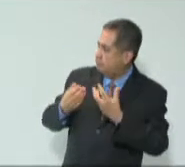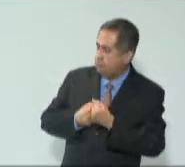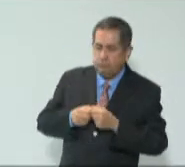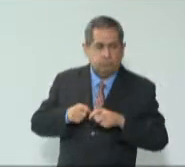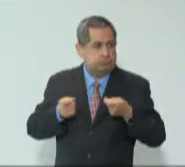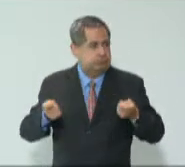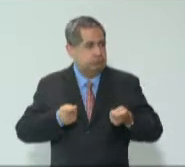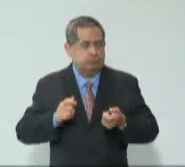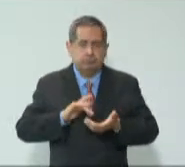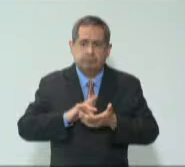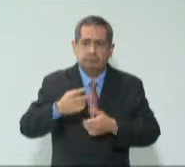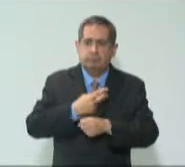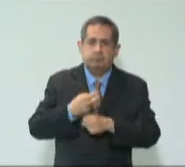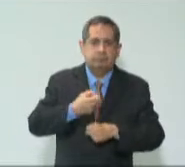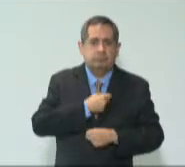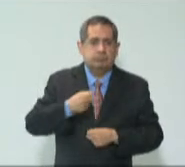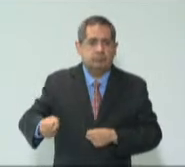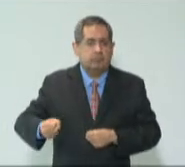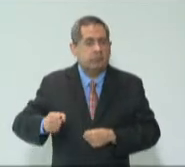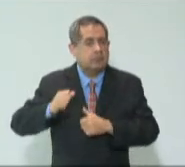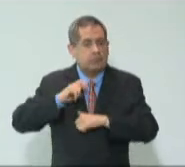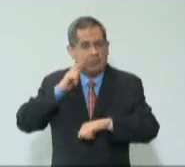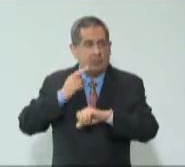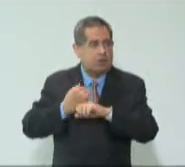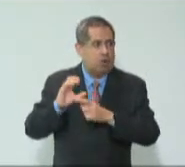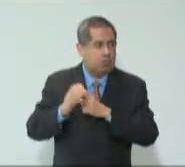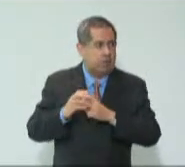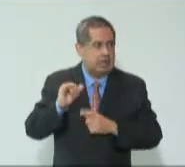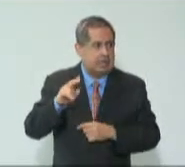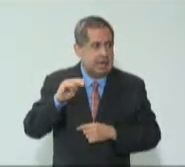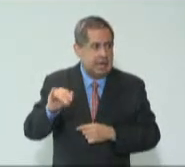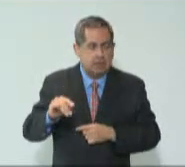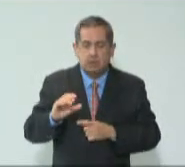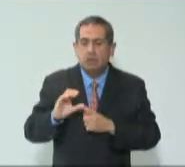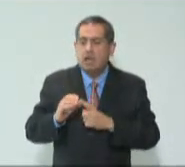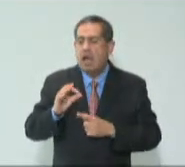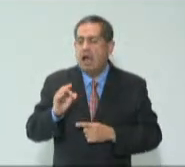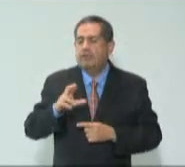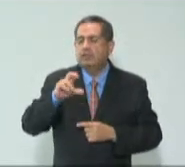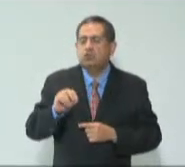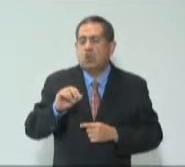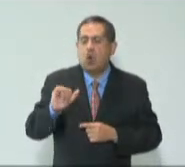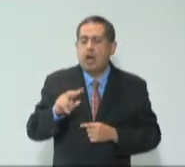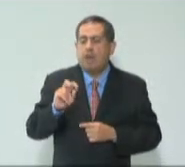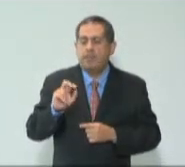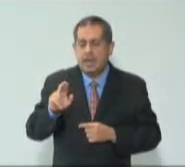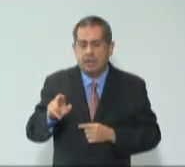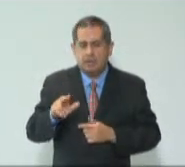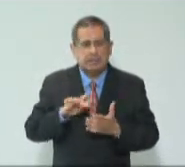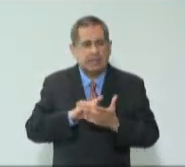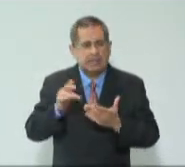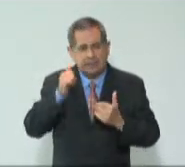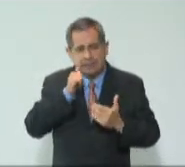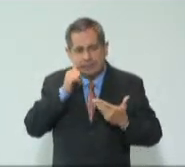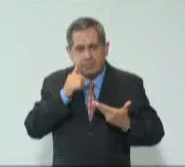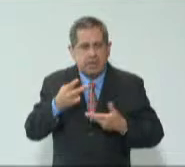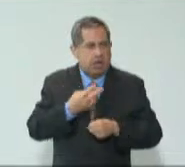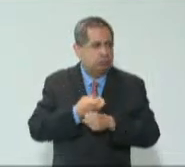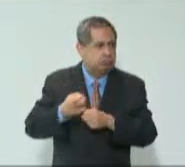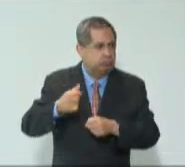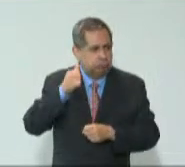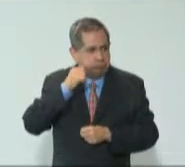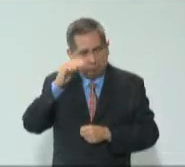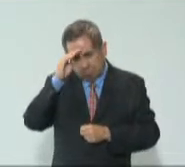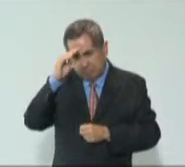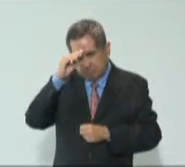agradezco la invitación al comisionado presidente del inay comisionado Francisco Javier Acuña gracias siempre por por pensar